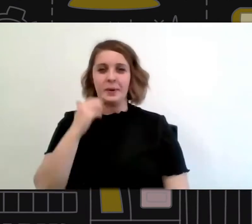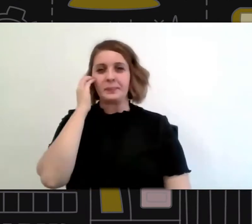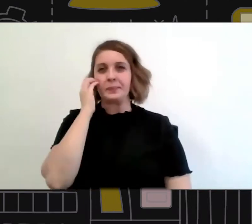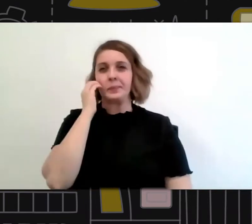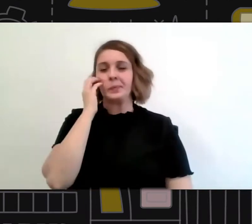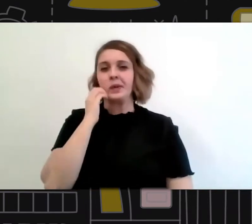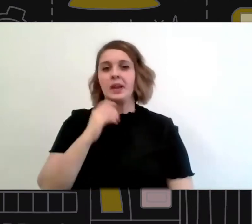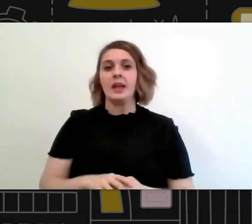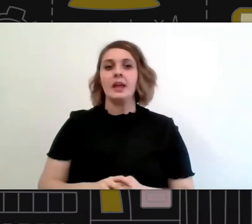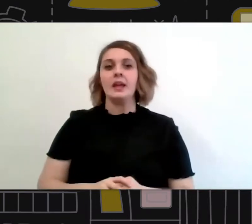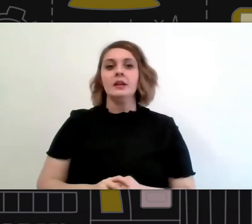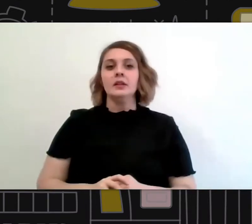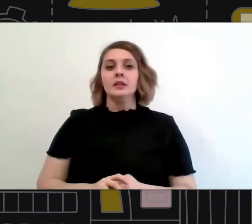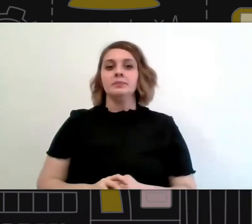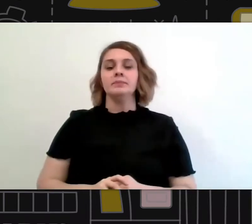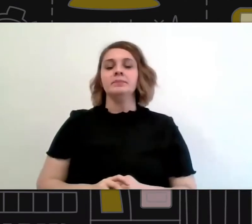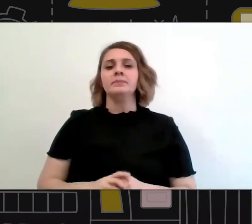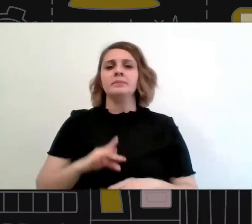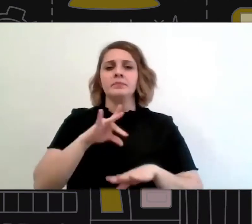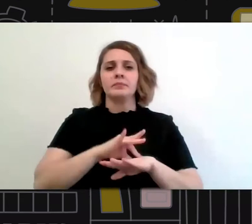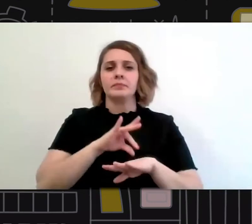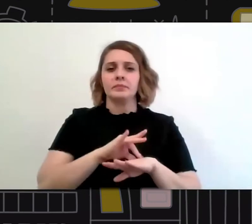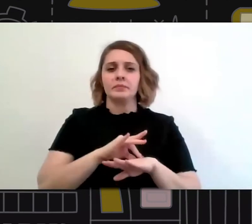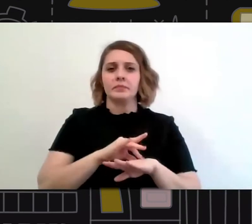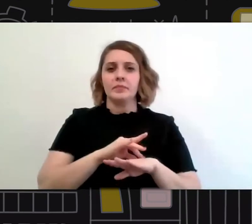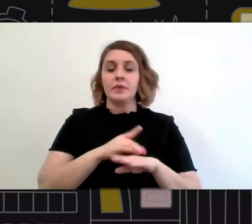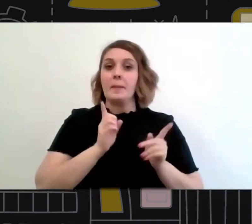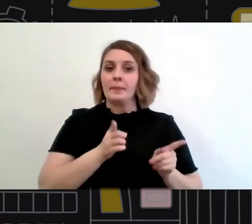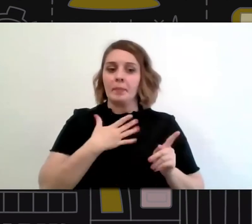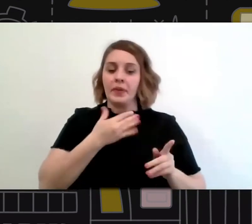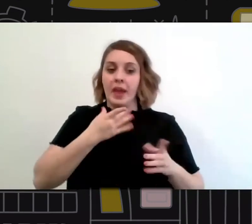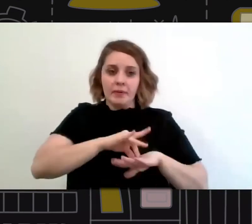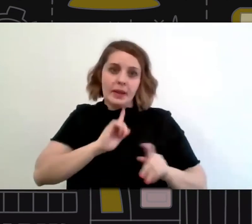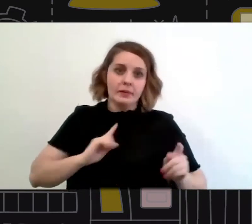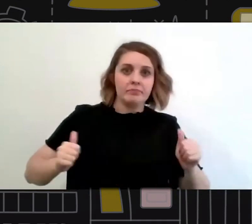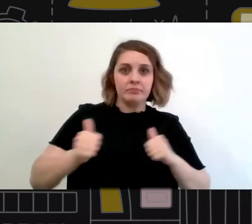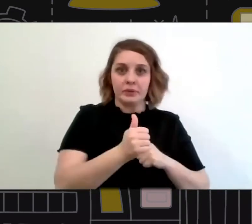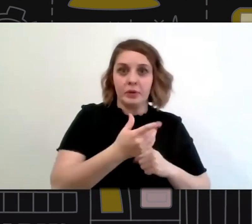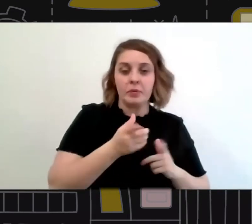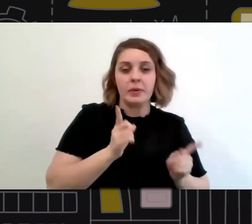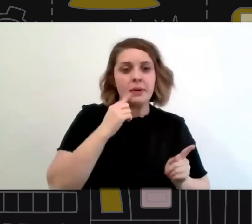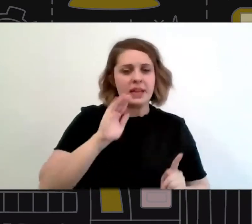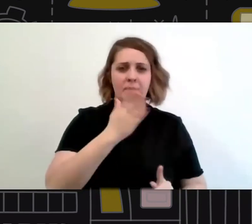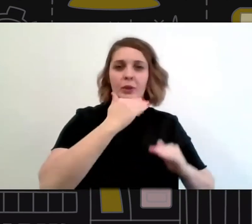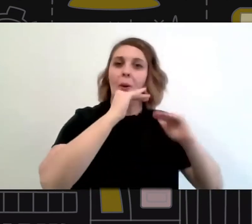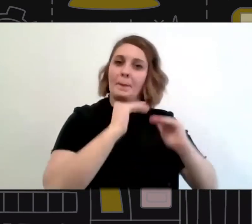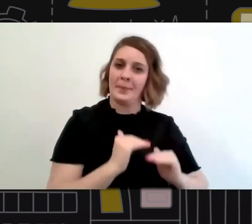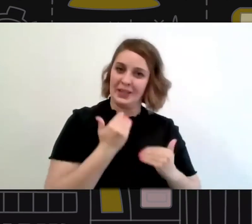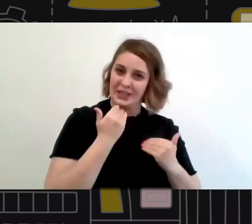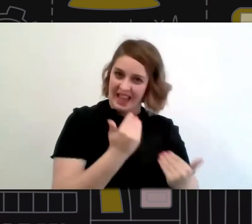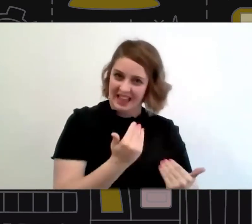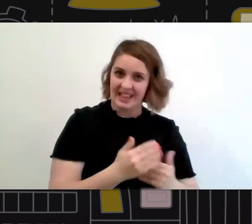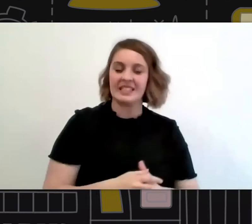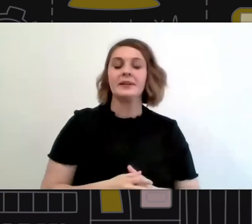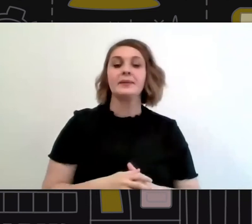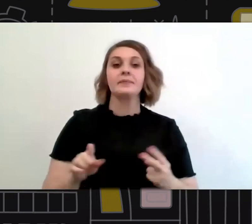medicina predictiva, vamos a poder anticiparnos a la enfermedad y disminuir significativamente su impacto en el paciente.